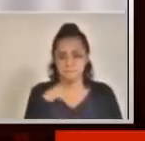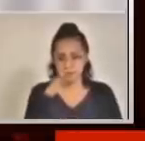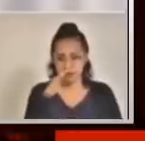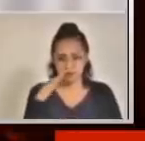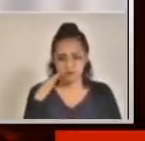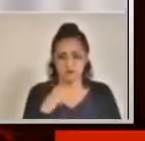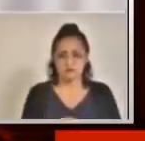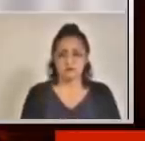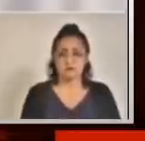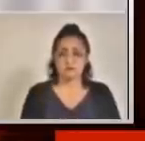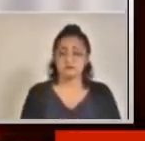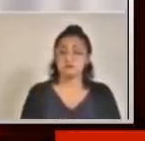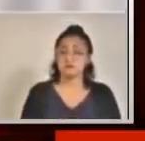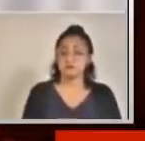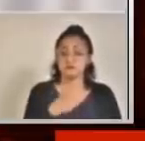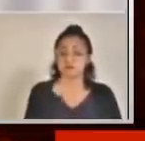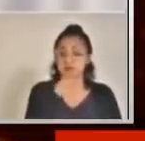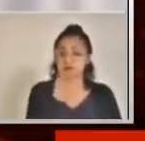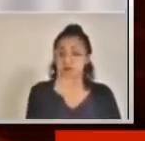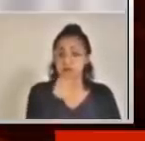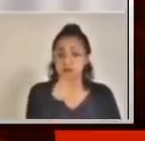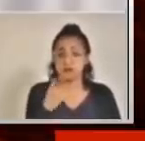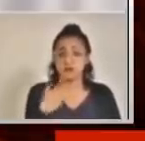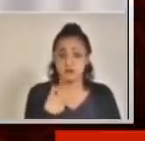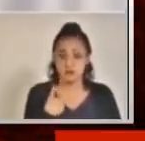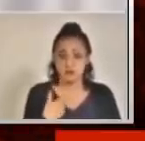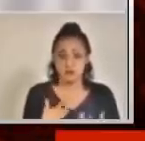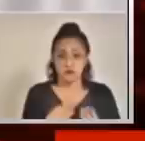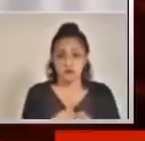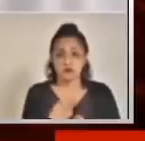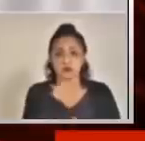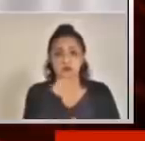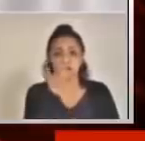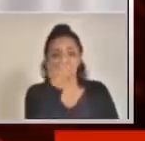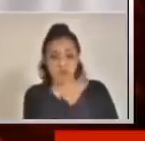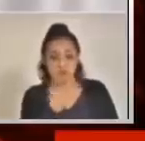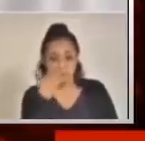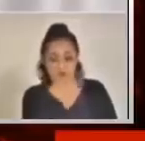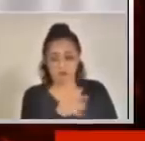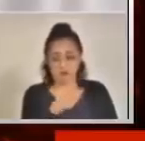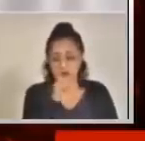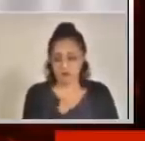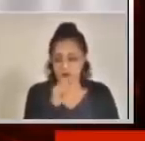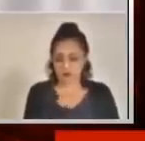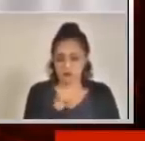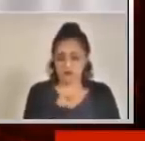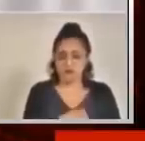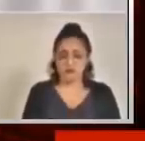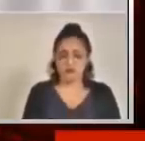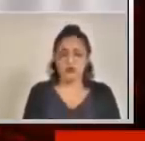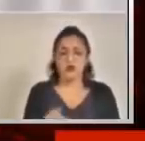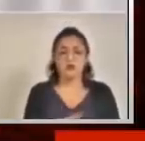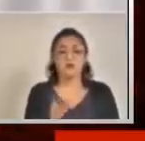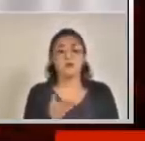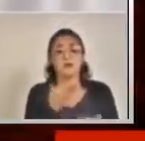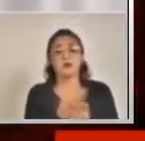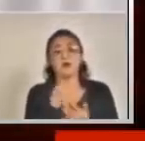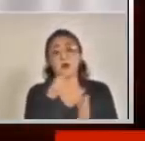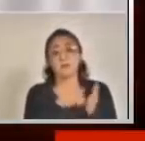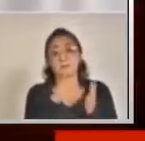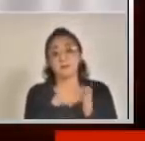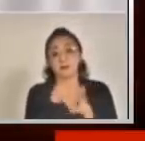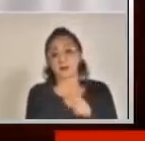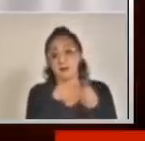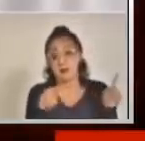que ese supuesto asesor mío iba borracho y que como la petición era de millón y medio